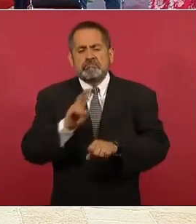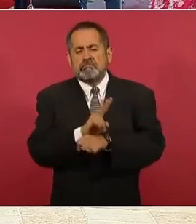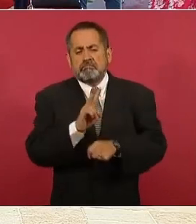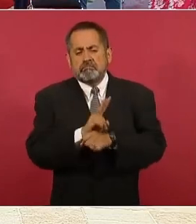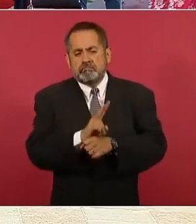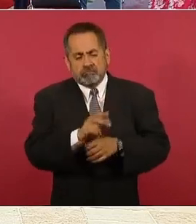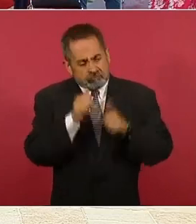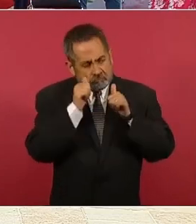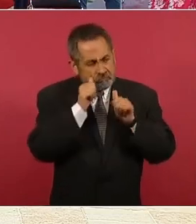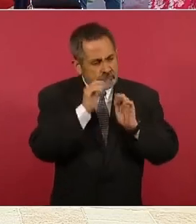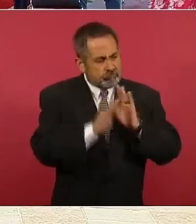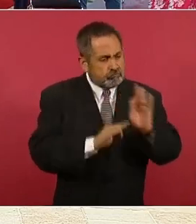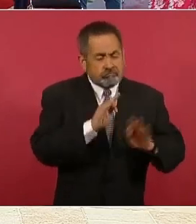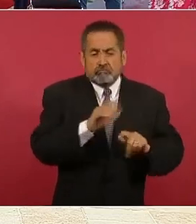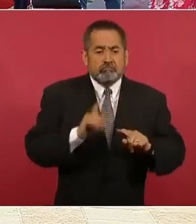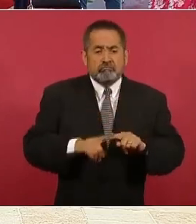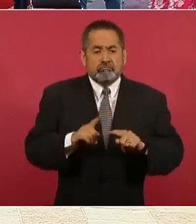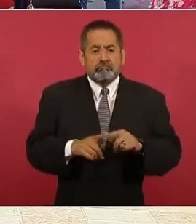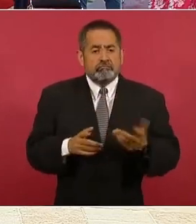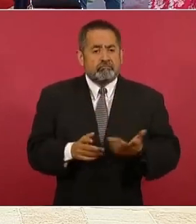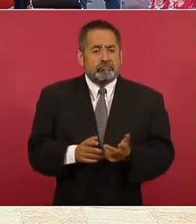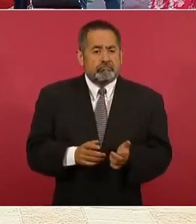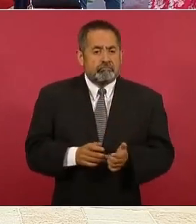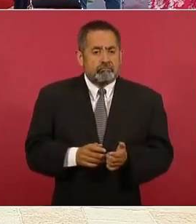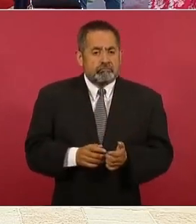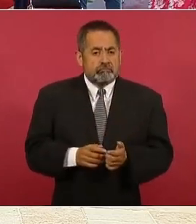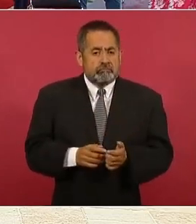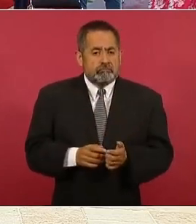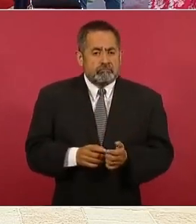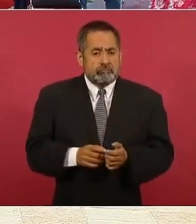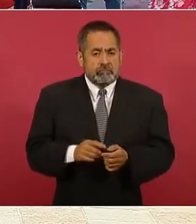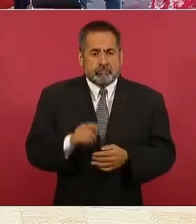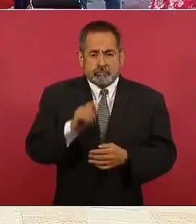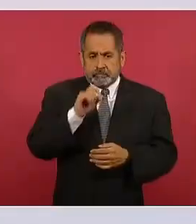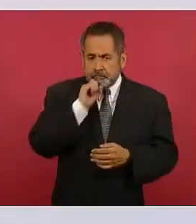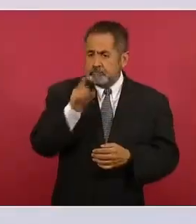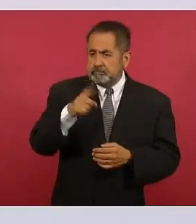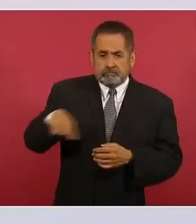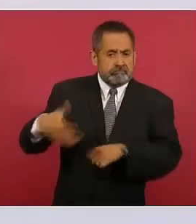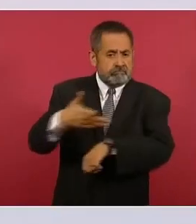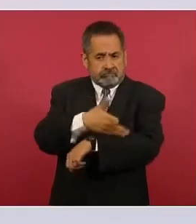Pues los cuidaron los familiares